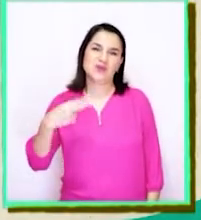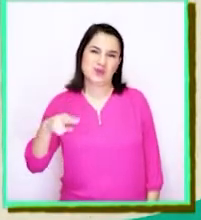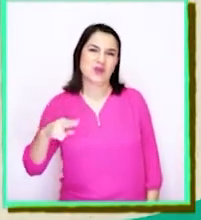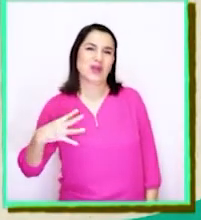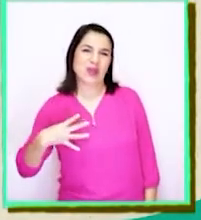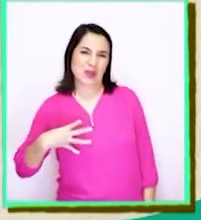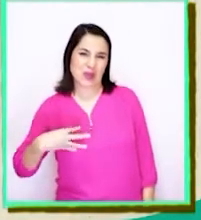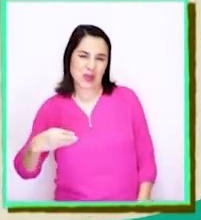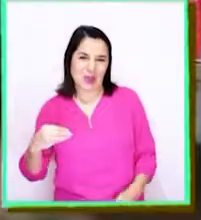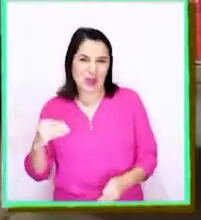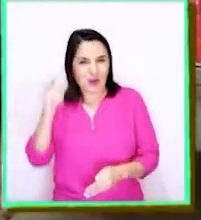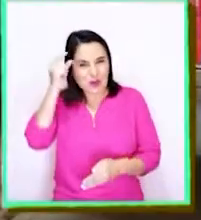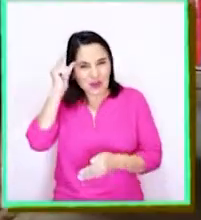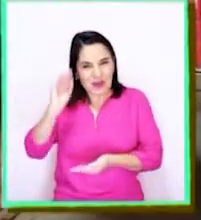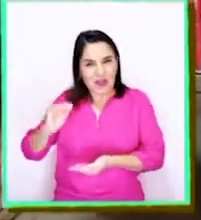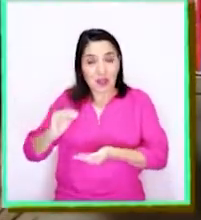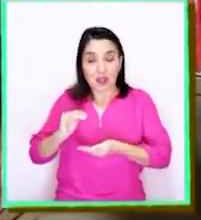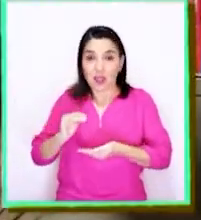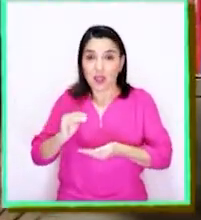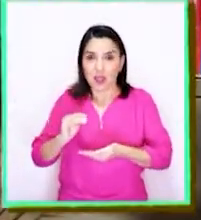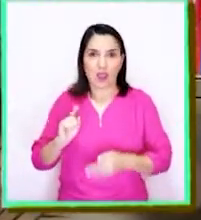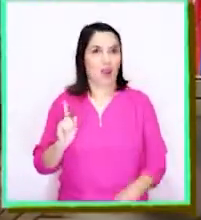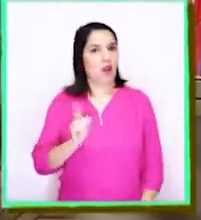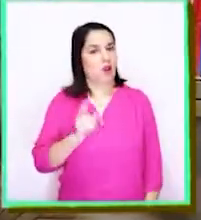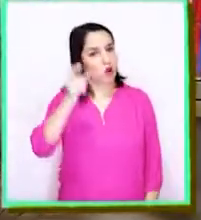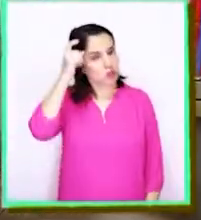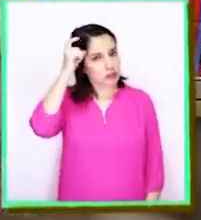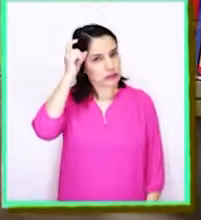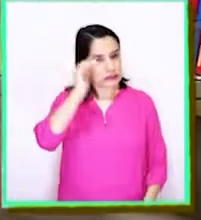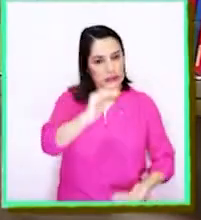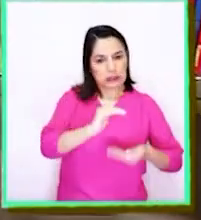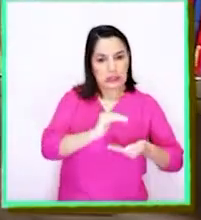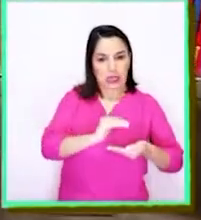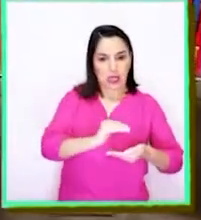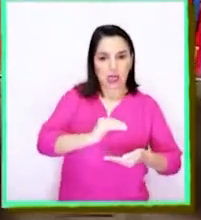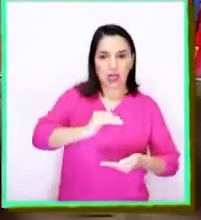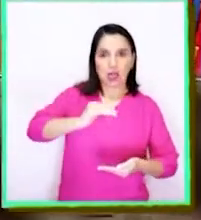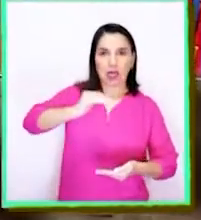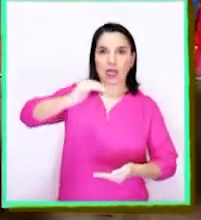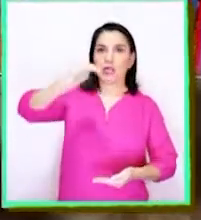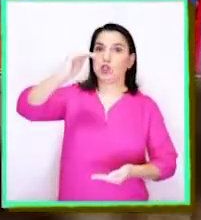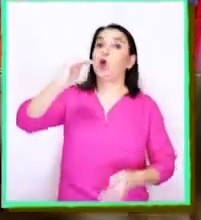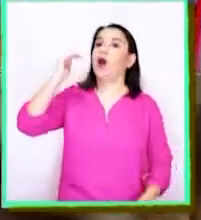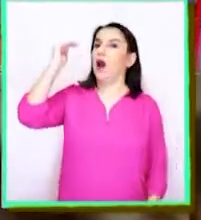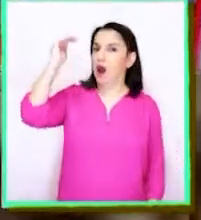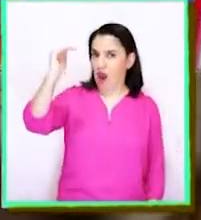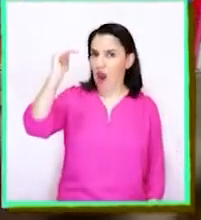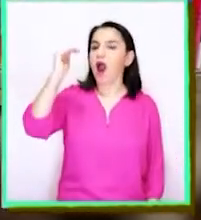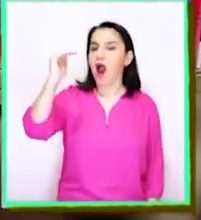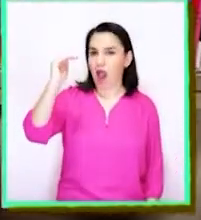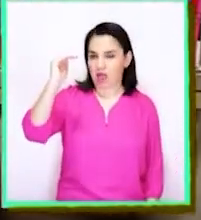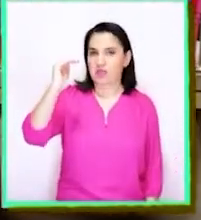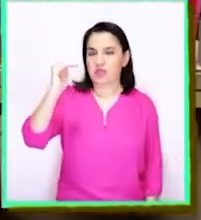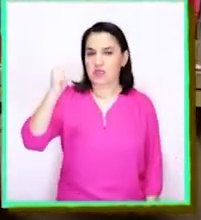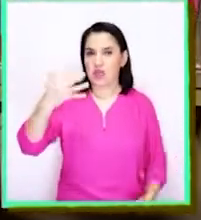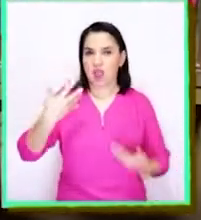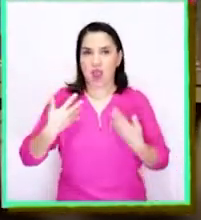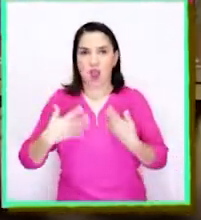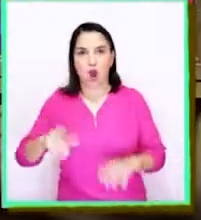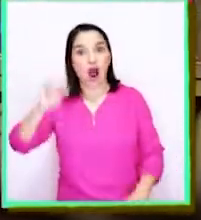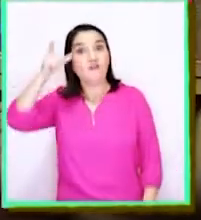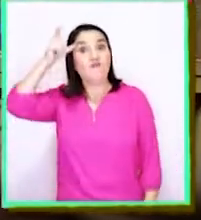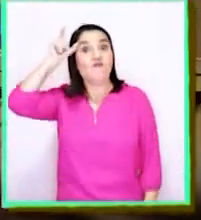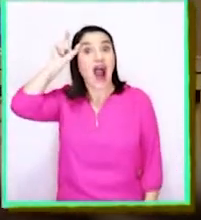su ternerito. Y al final ya no es una ternera. Creció y es adulta. Ahora es